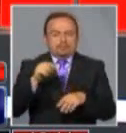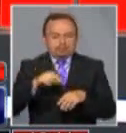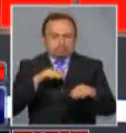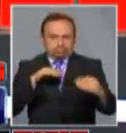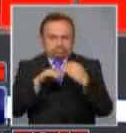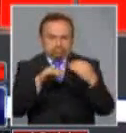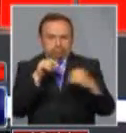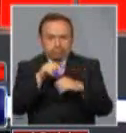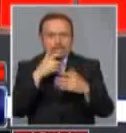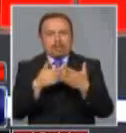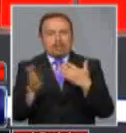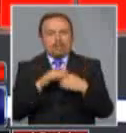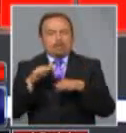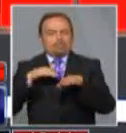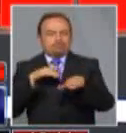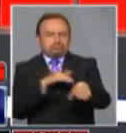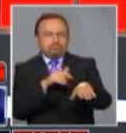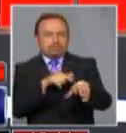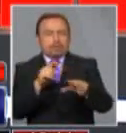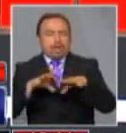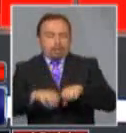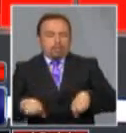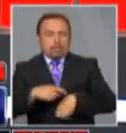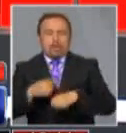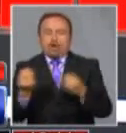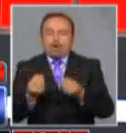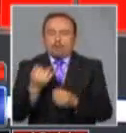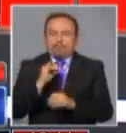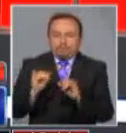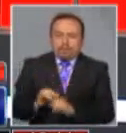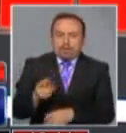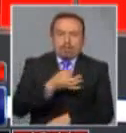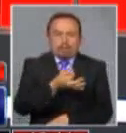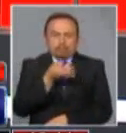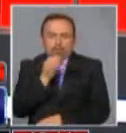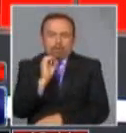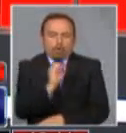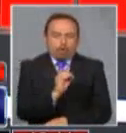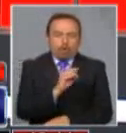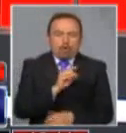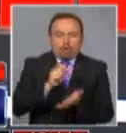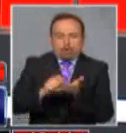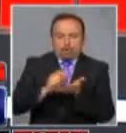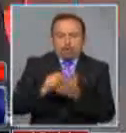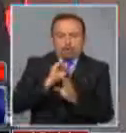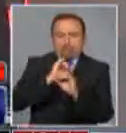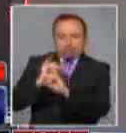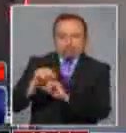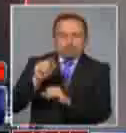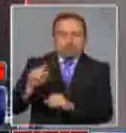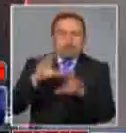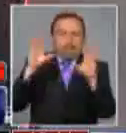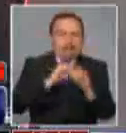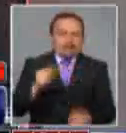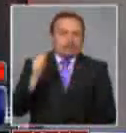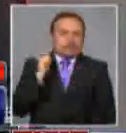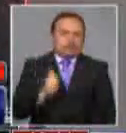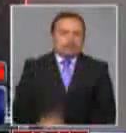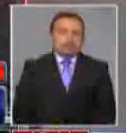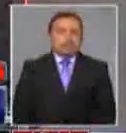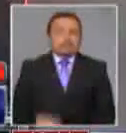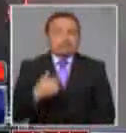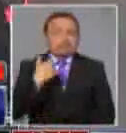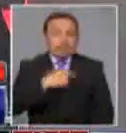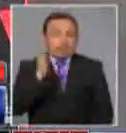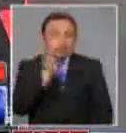hacer esta movilización a la hora que ustedes habían acordado y cómo lo hicieron en forma verbal o en forma escrita anoche a nosotros que